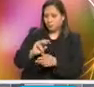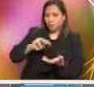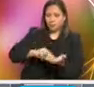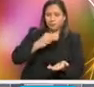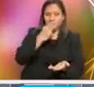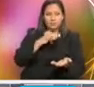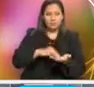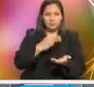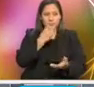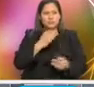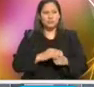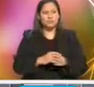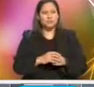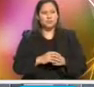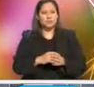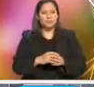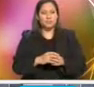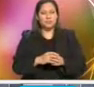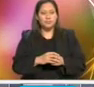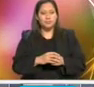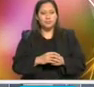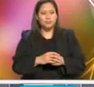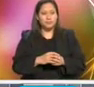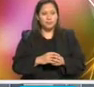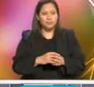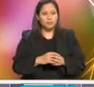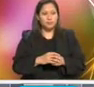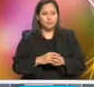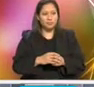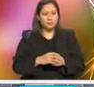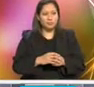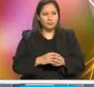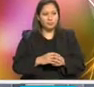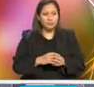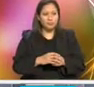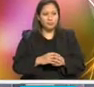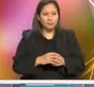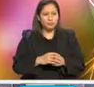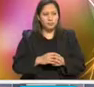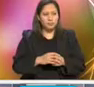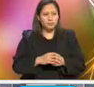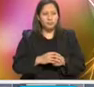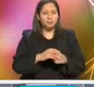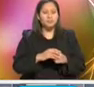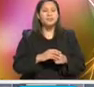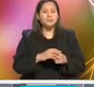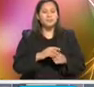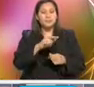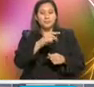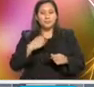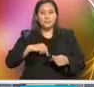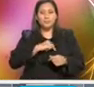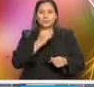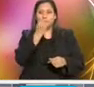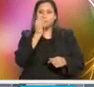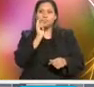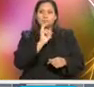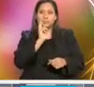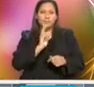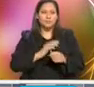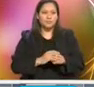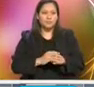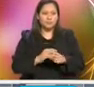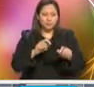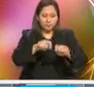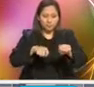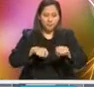tenedor Ándale. y este Vamos a la pedacito. libreta del tenedor. Gracias. Venga, el huevo, hombre. De cuchillo. Ay, perdón. Vamos a probarlo. A ver qué tal. A